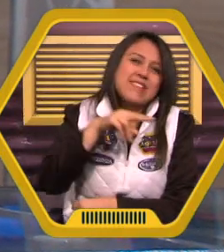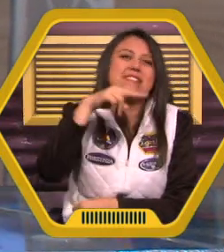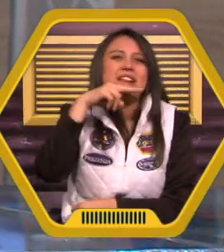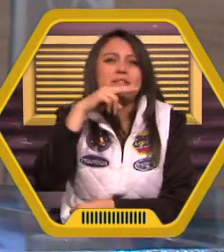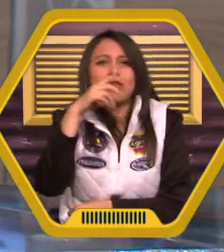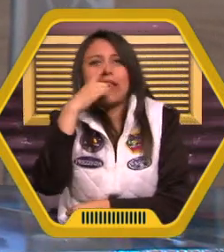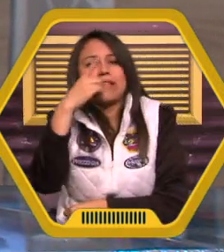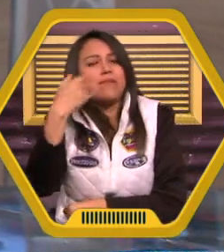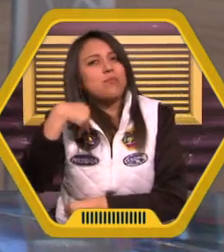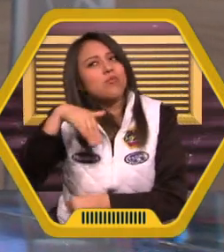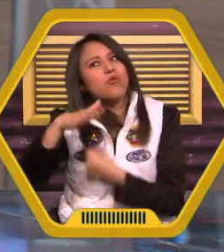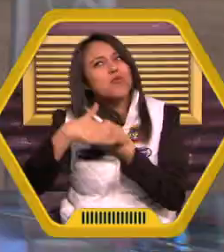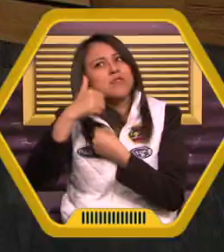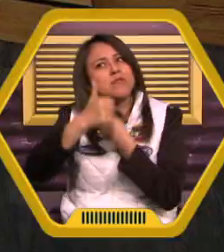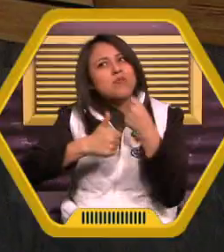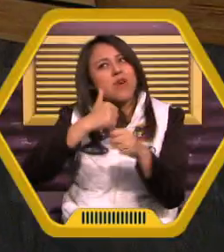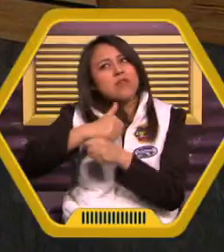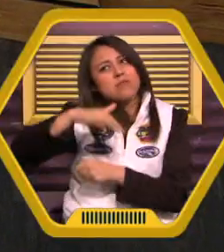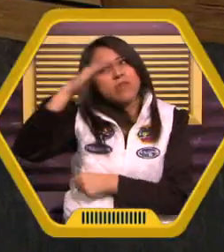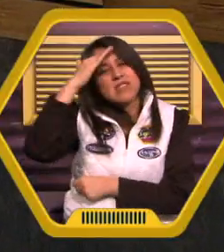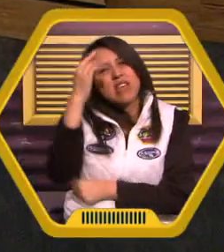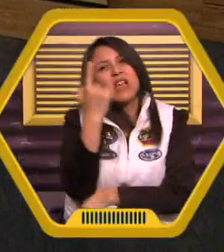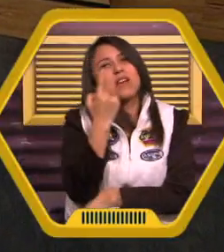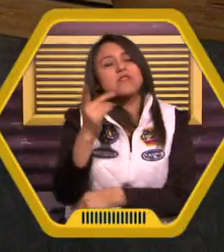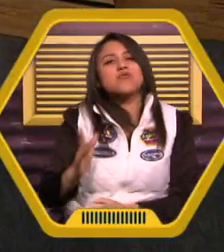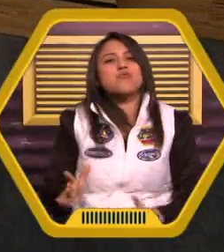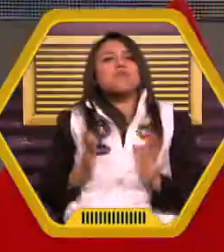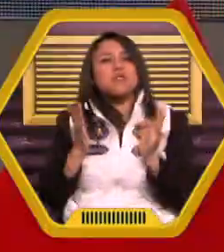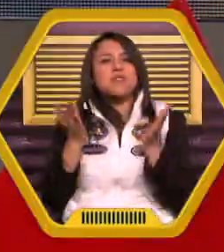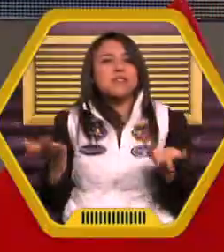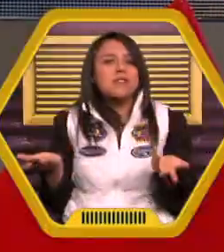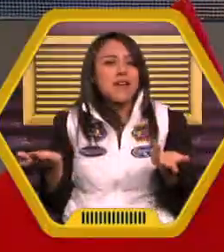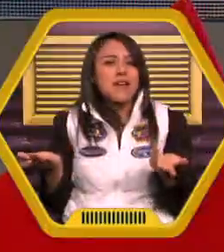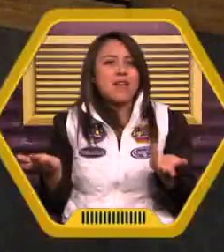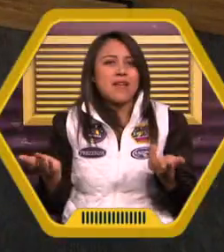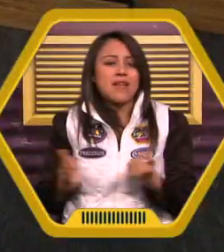presión. No es presión, pero ¿con qué nos van a sorprender si este año ya nos sorprendieron este tamaño, eh?